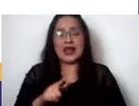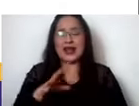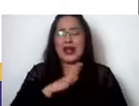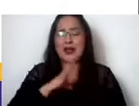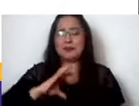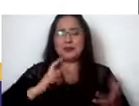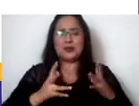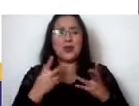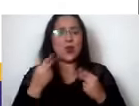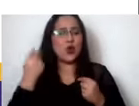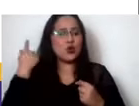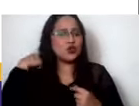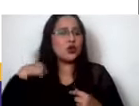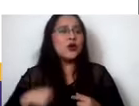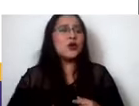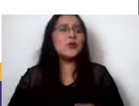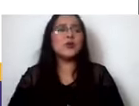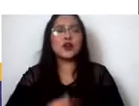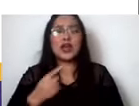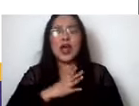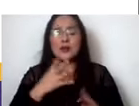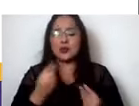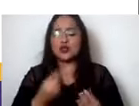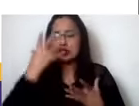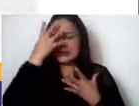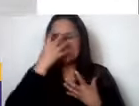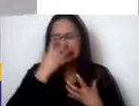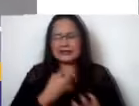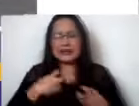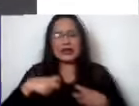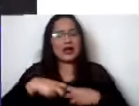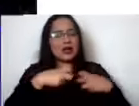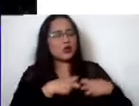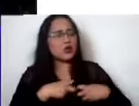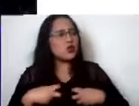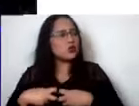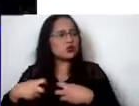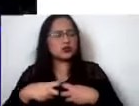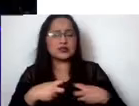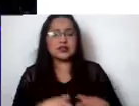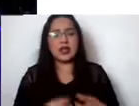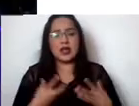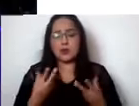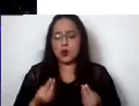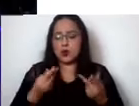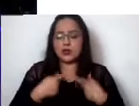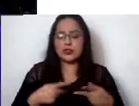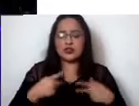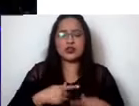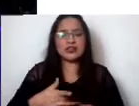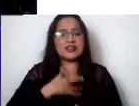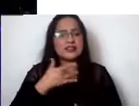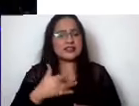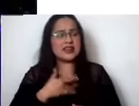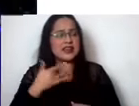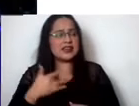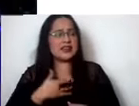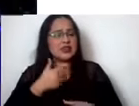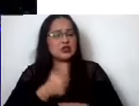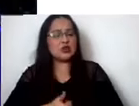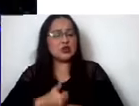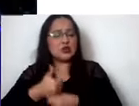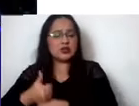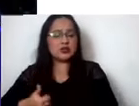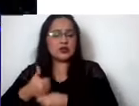no va a impactar en depresión, en angustia, en todo esto que muchas y muchos estamos sufriendo al estar en casa con un cúmulo de